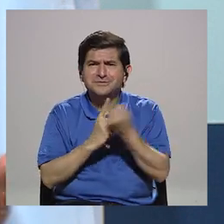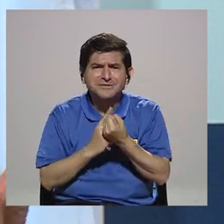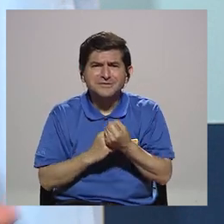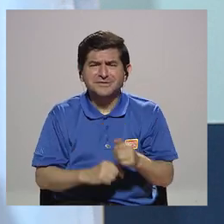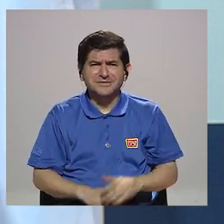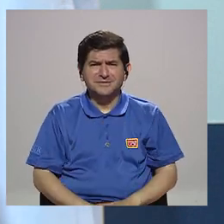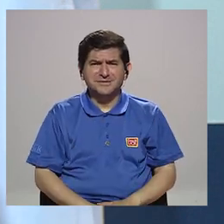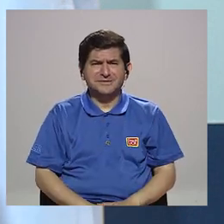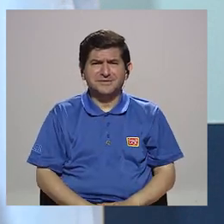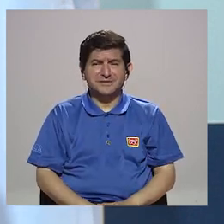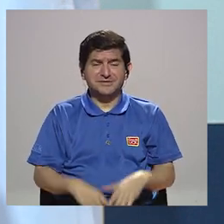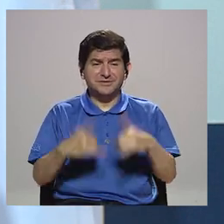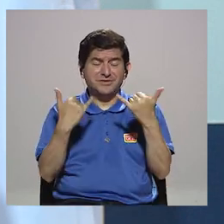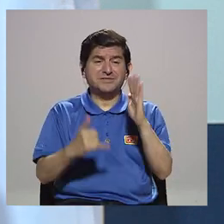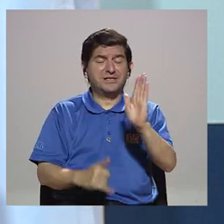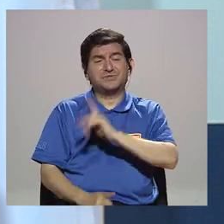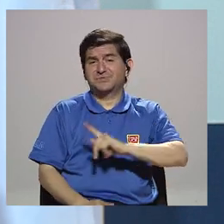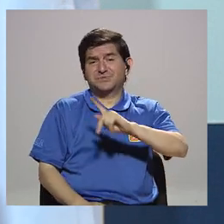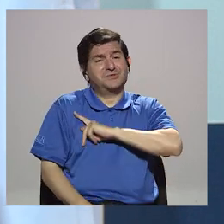cuestión